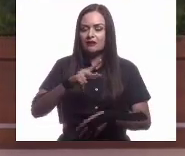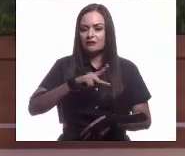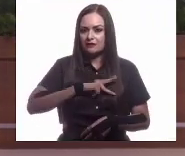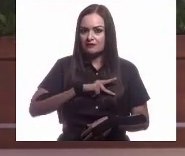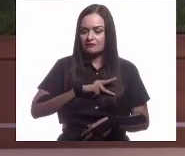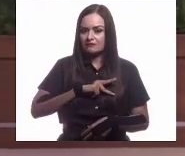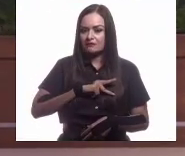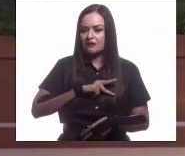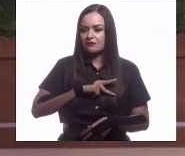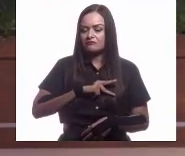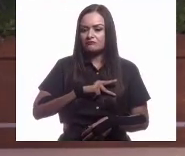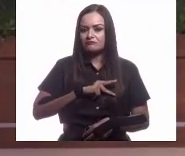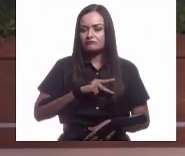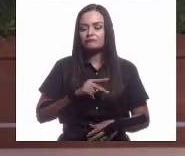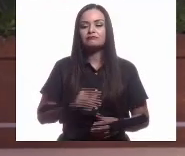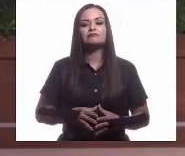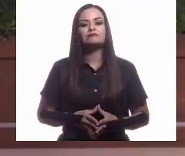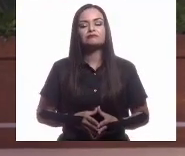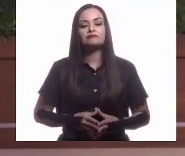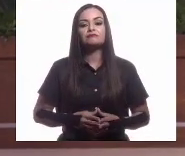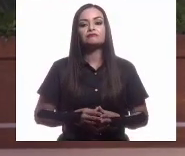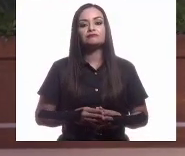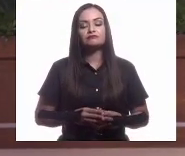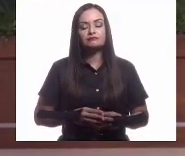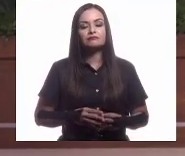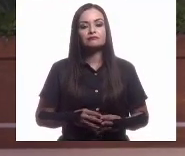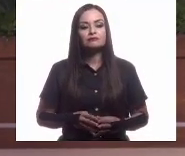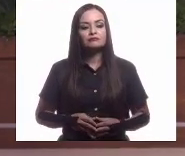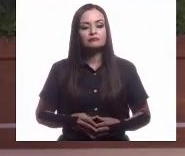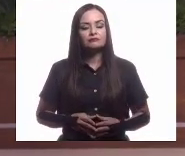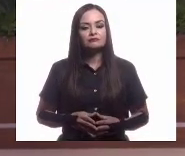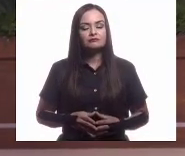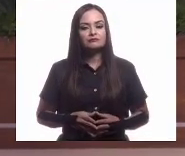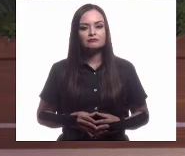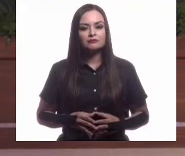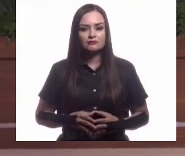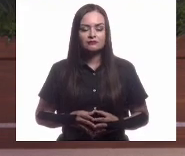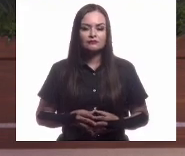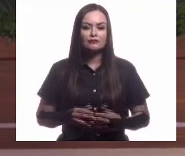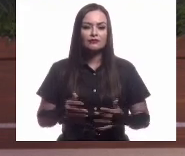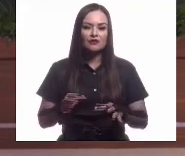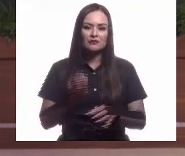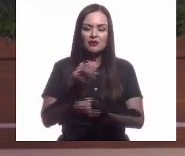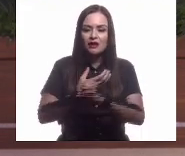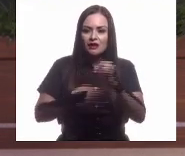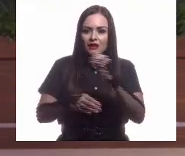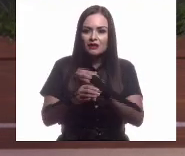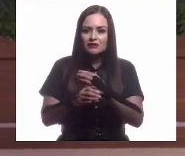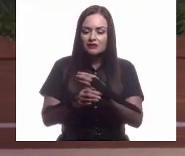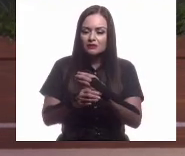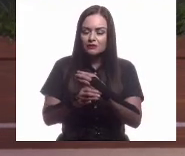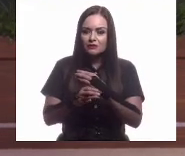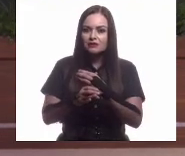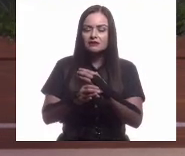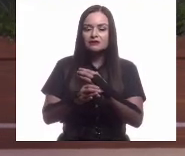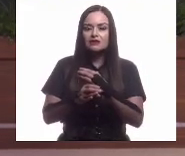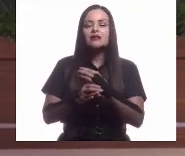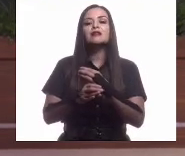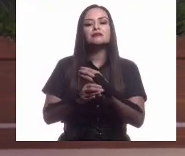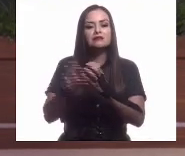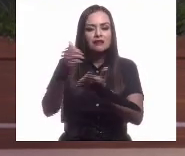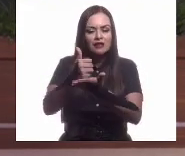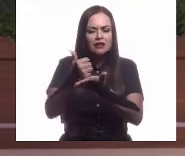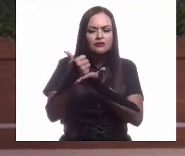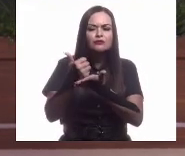sirve. Pues hoy permítanme decir que a lo mejor estoy mal. Porque hay cosas que no se miden y que sirven mucho.